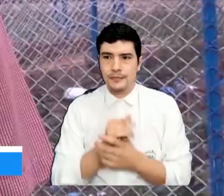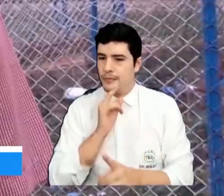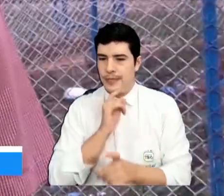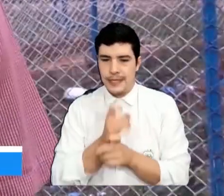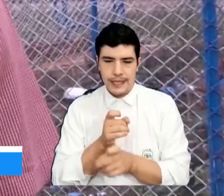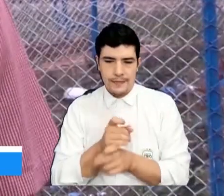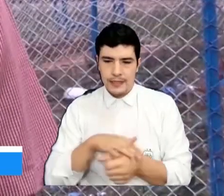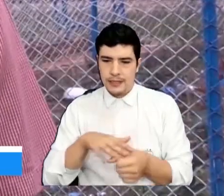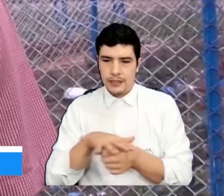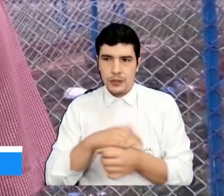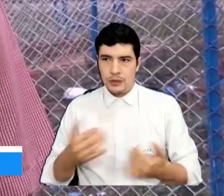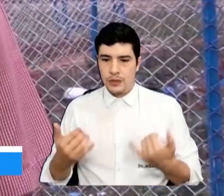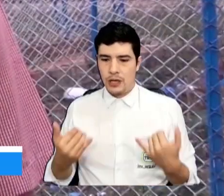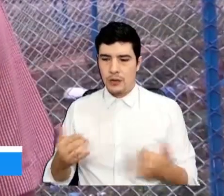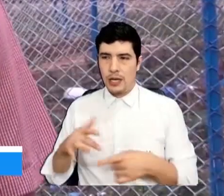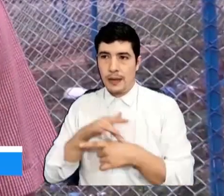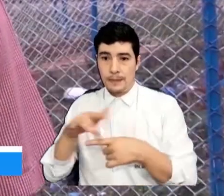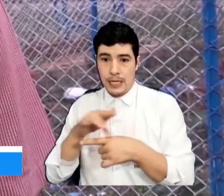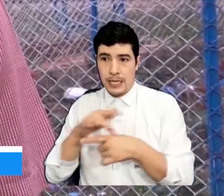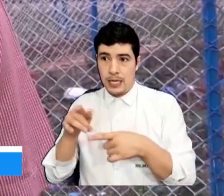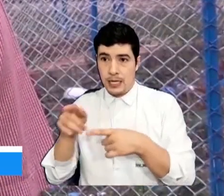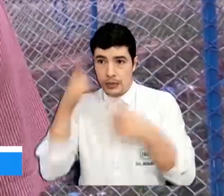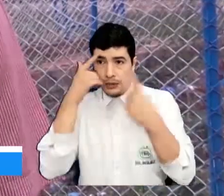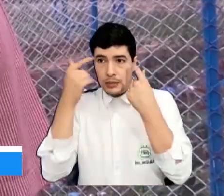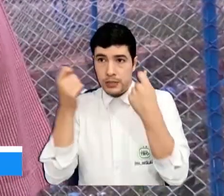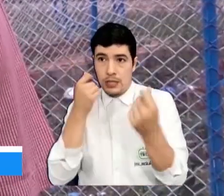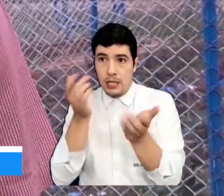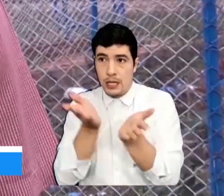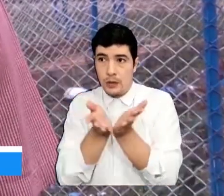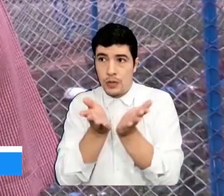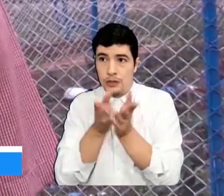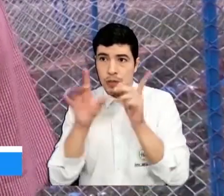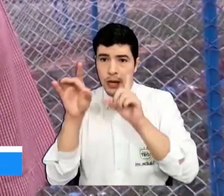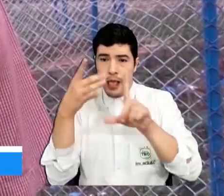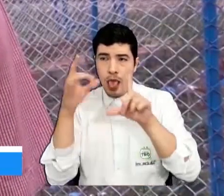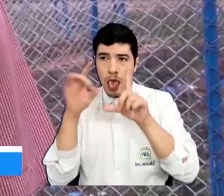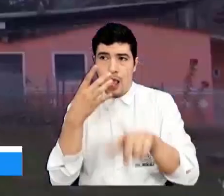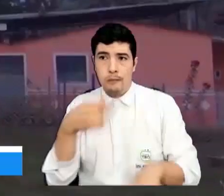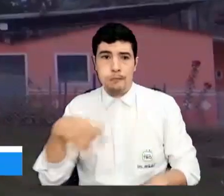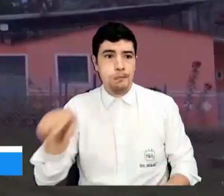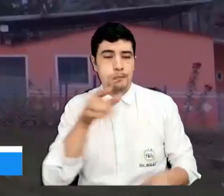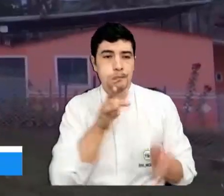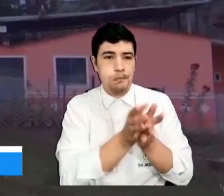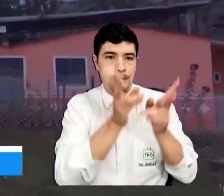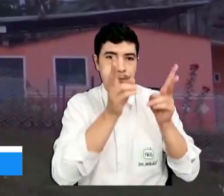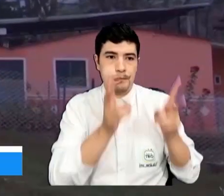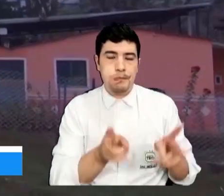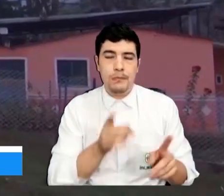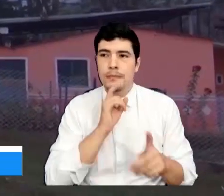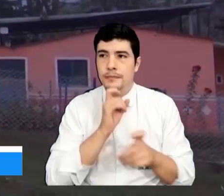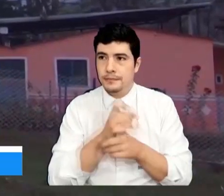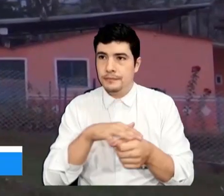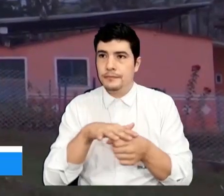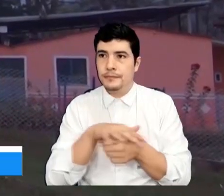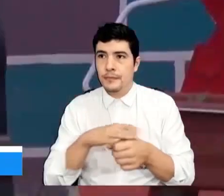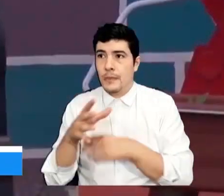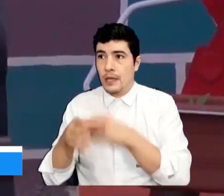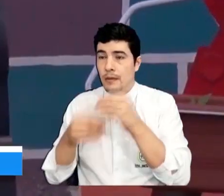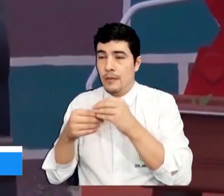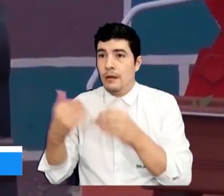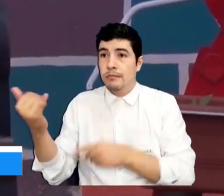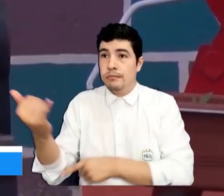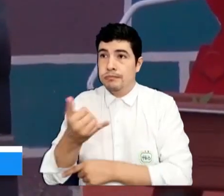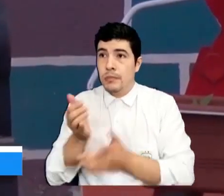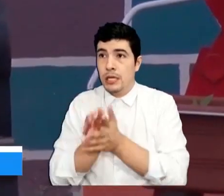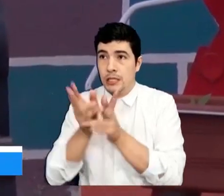estudiantes, padres de familia, pues no tienen conectividad, no hay señal, la señal es nula. Esta comunidad pide la infraestructura